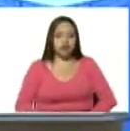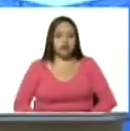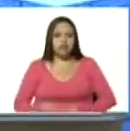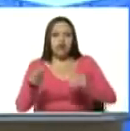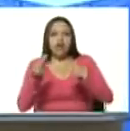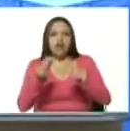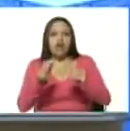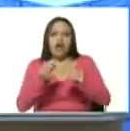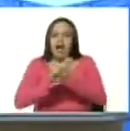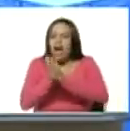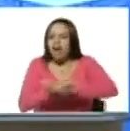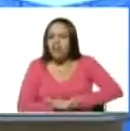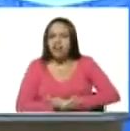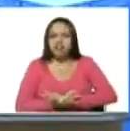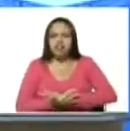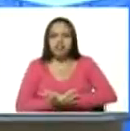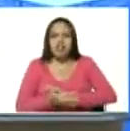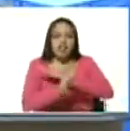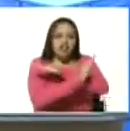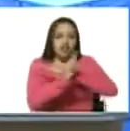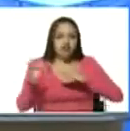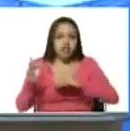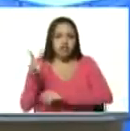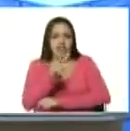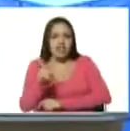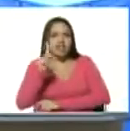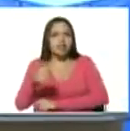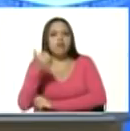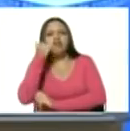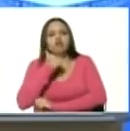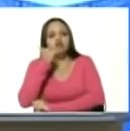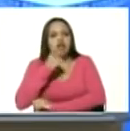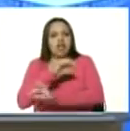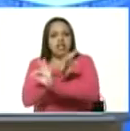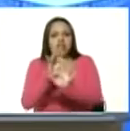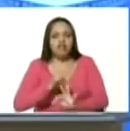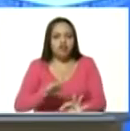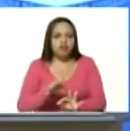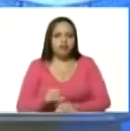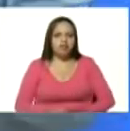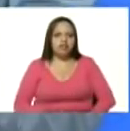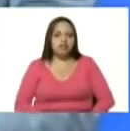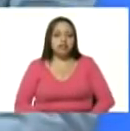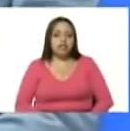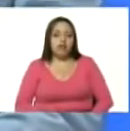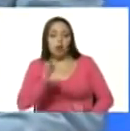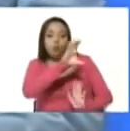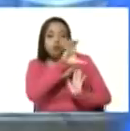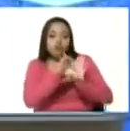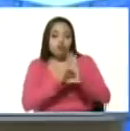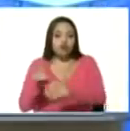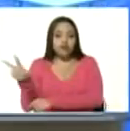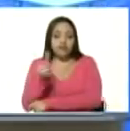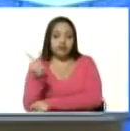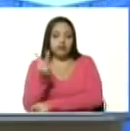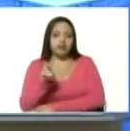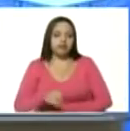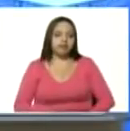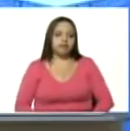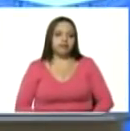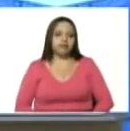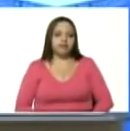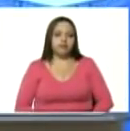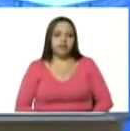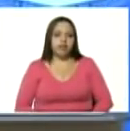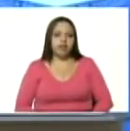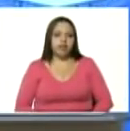disolver los límites de la República y para violar de manera flagrante y brutal la Constitución de la República Bolivariana de Venezuela. Pues